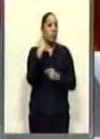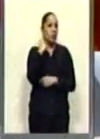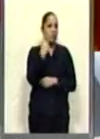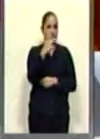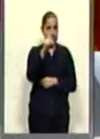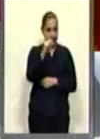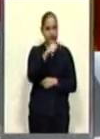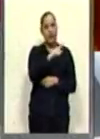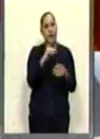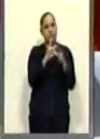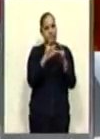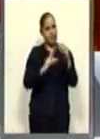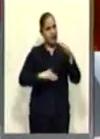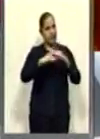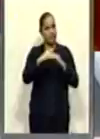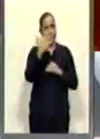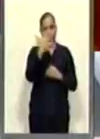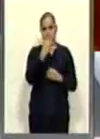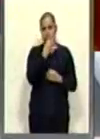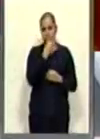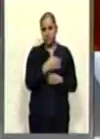5 minutos.